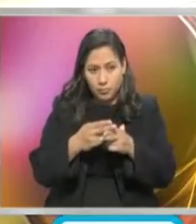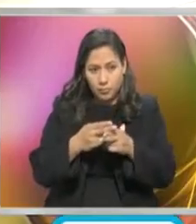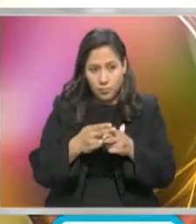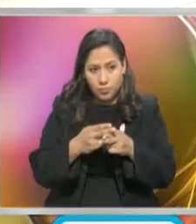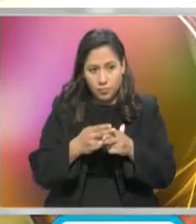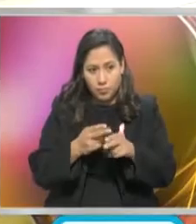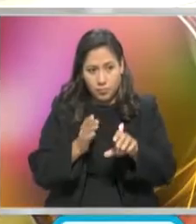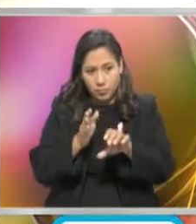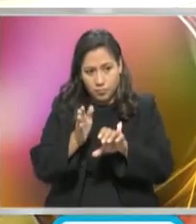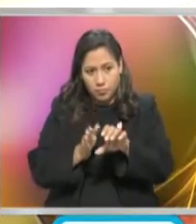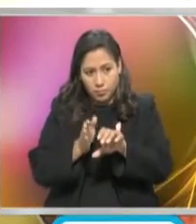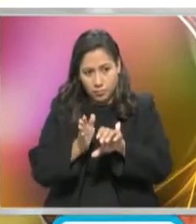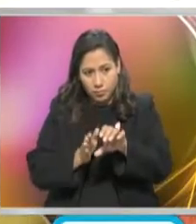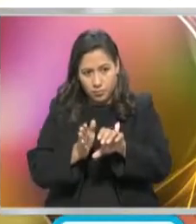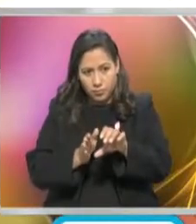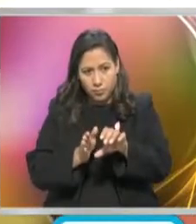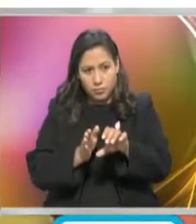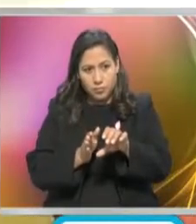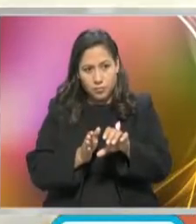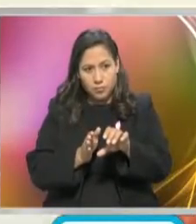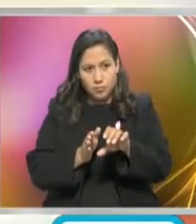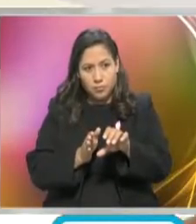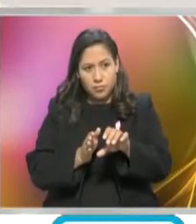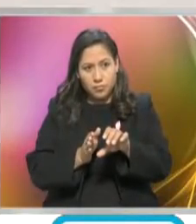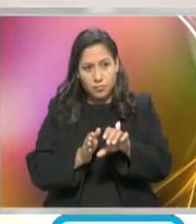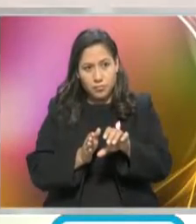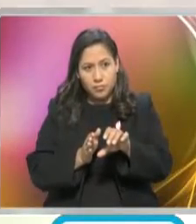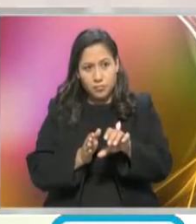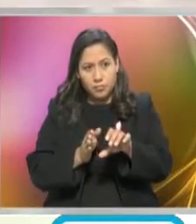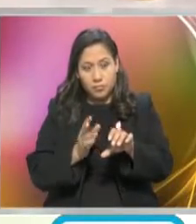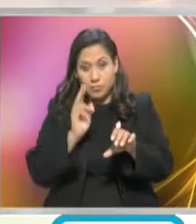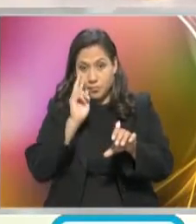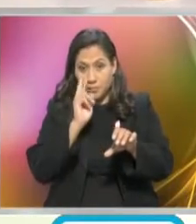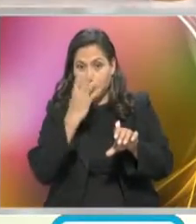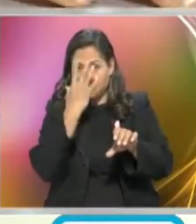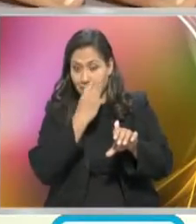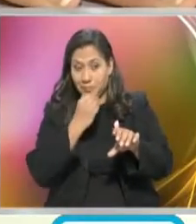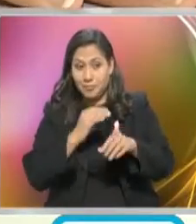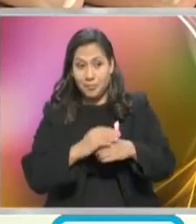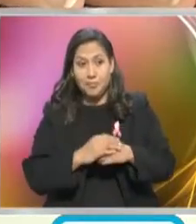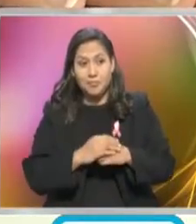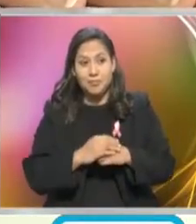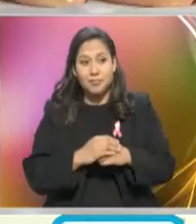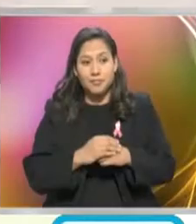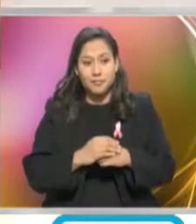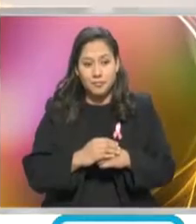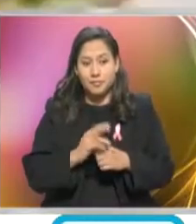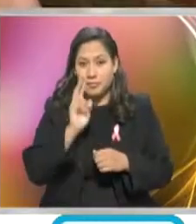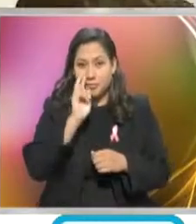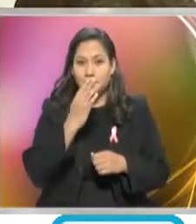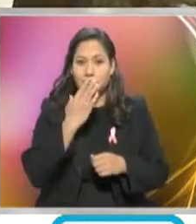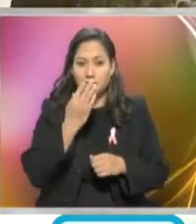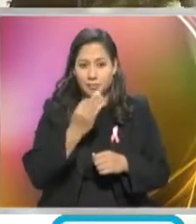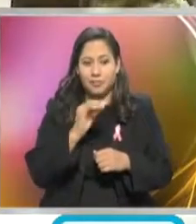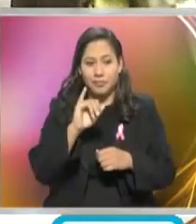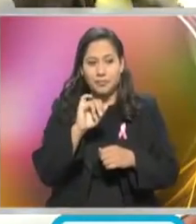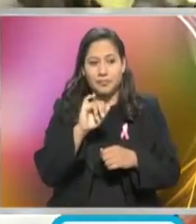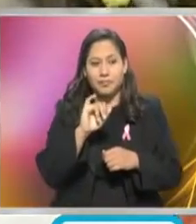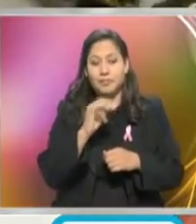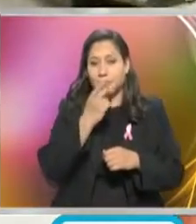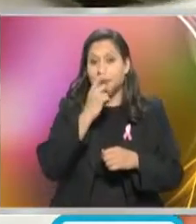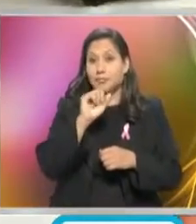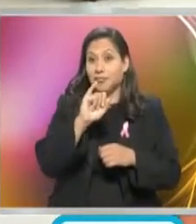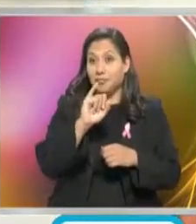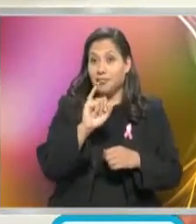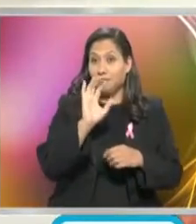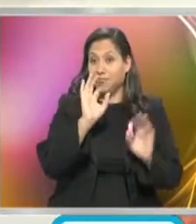afilado, vamos a ir cortando, ¿no? Ay, mira qué bonito nos ¿Qué tal quedó. Nos quedó bien, ¿no? Se ve ¿Cómo ves? delicioso. Ya por aquí me están diciendo que